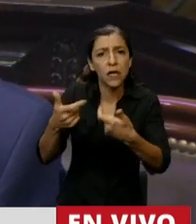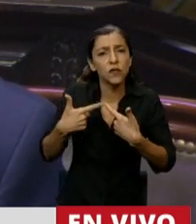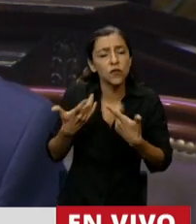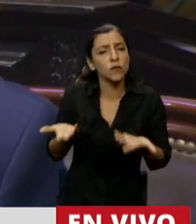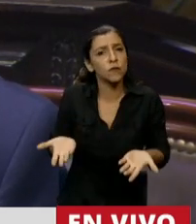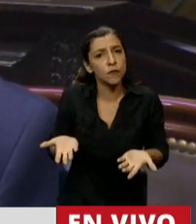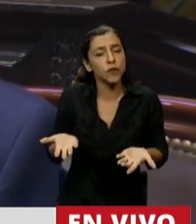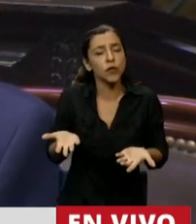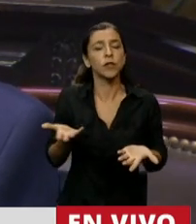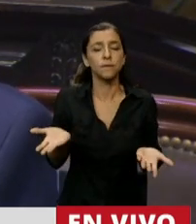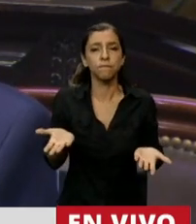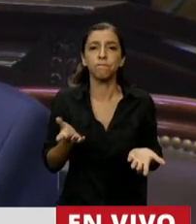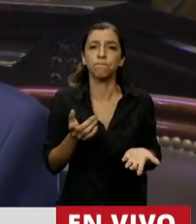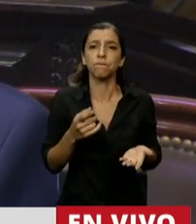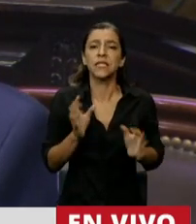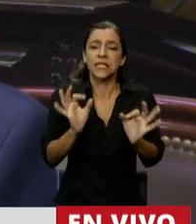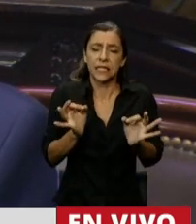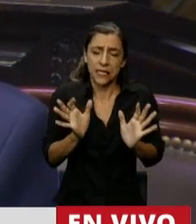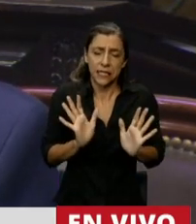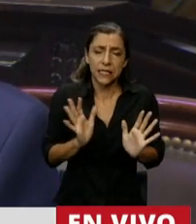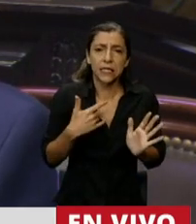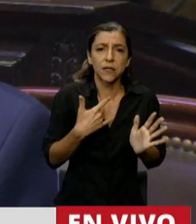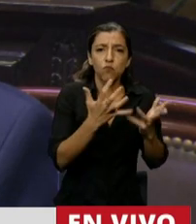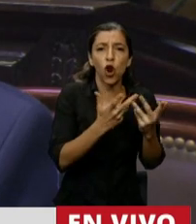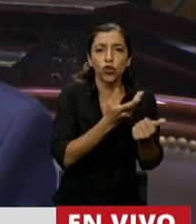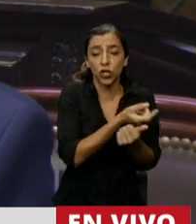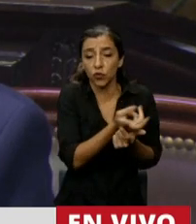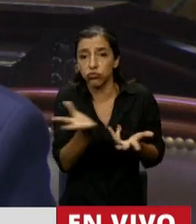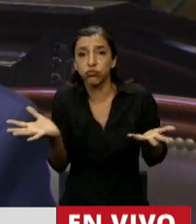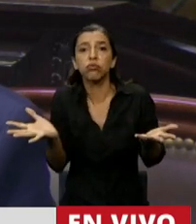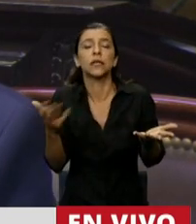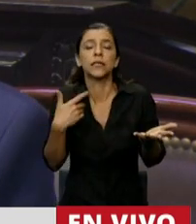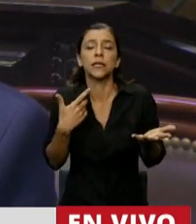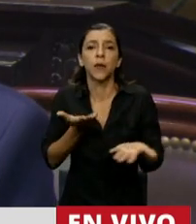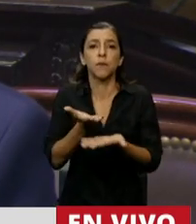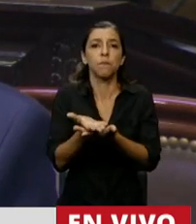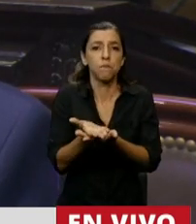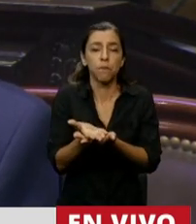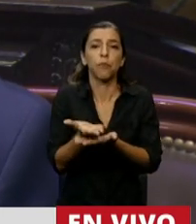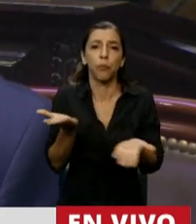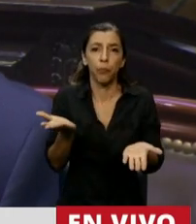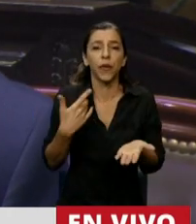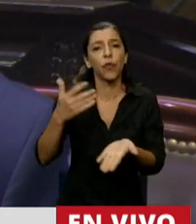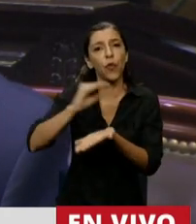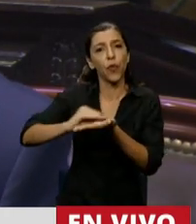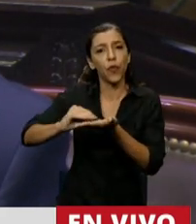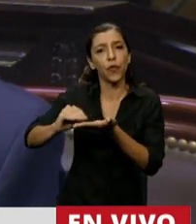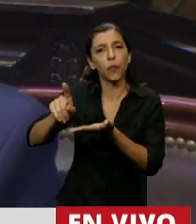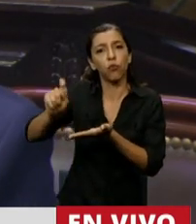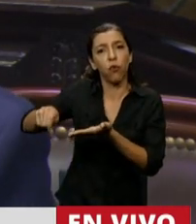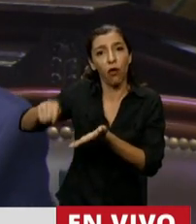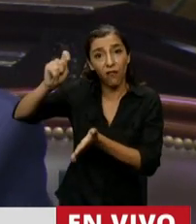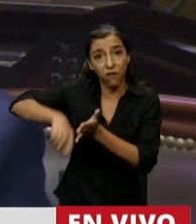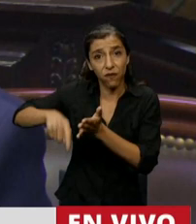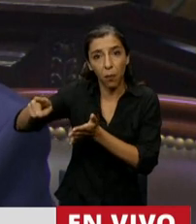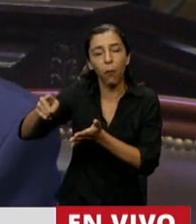Concretamente, dada la multiplicidad de proyectos, solicito que se tome como referencia al de diputado Negri en nombre